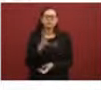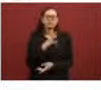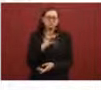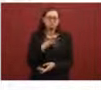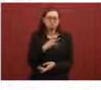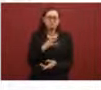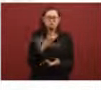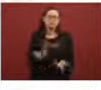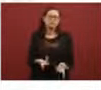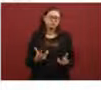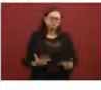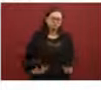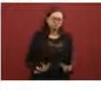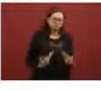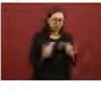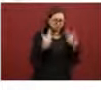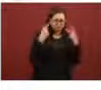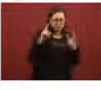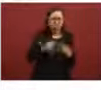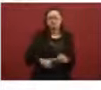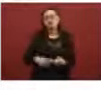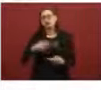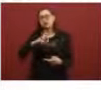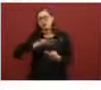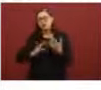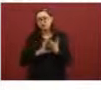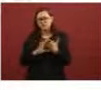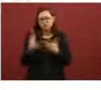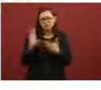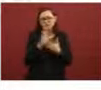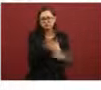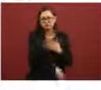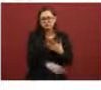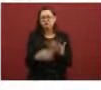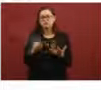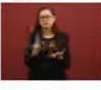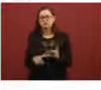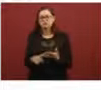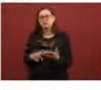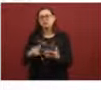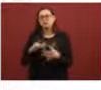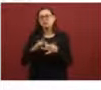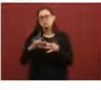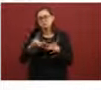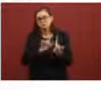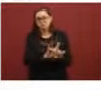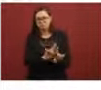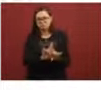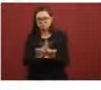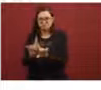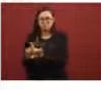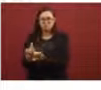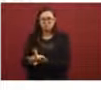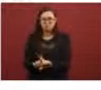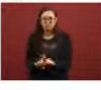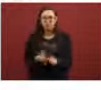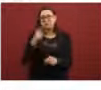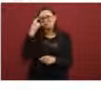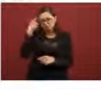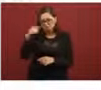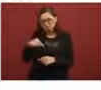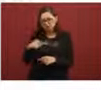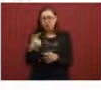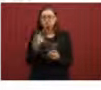luego oncológicos, antibióticos, cardiovasculares como centrales y que rápidamente voy a ejemplificar. Esto desde luego,